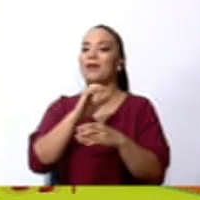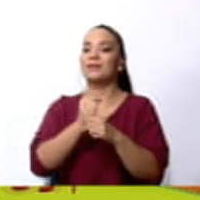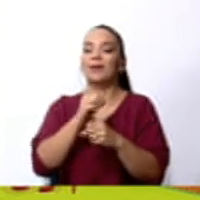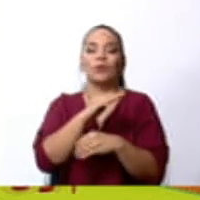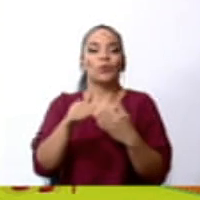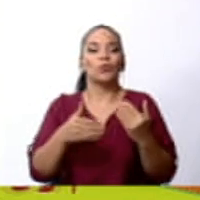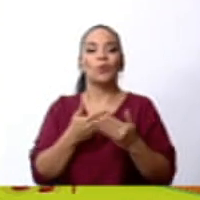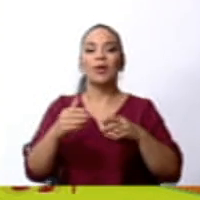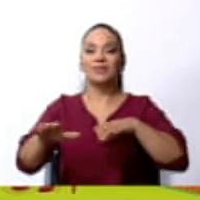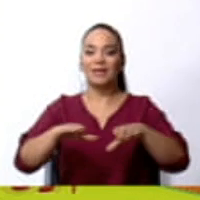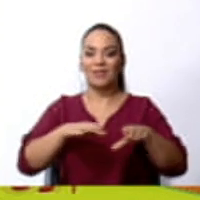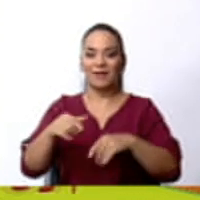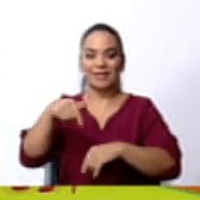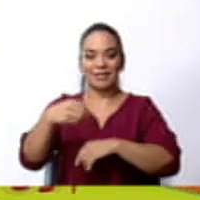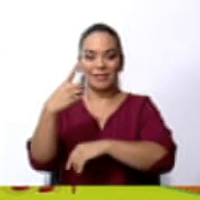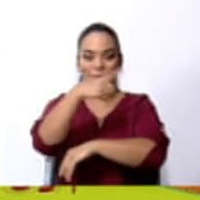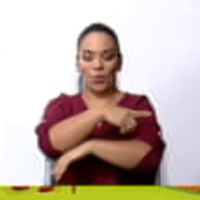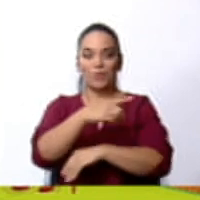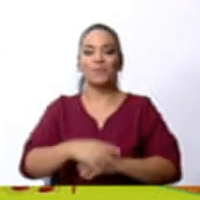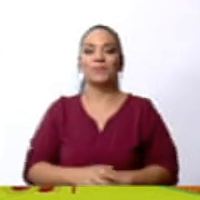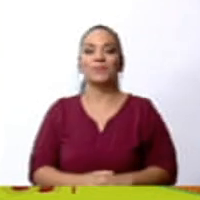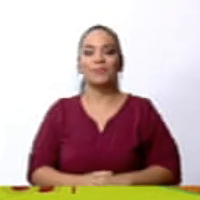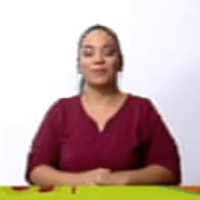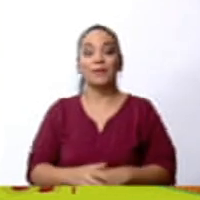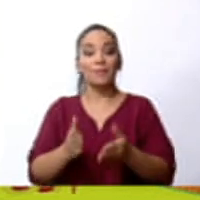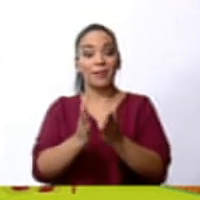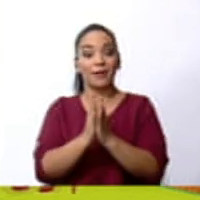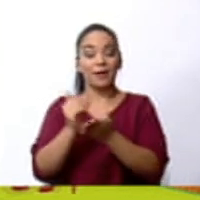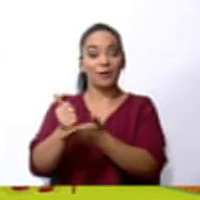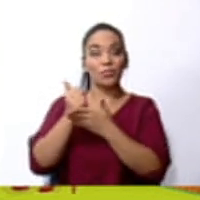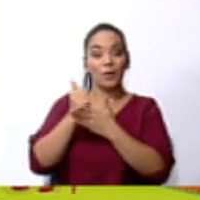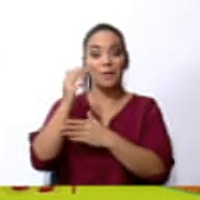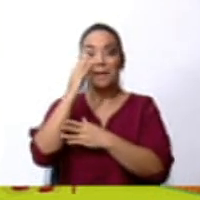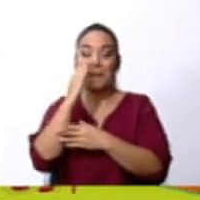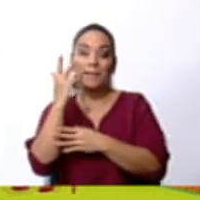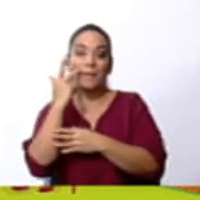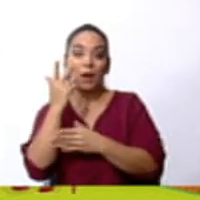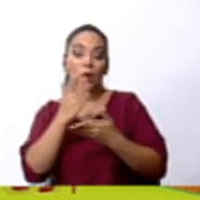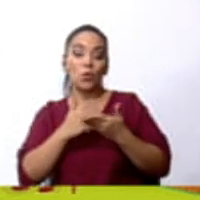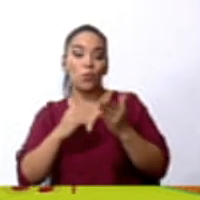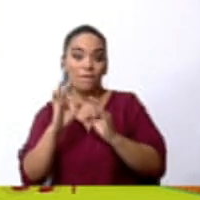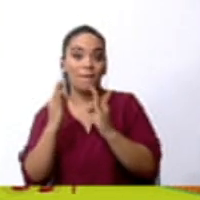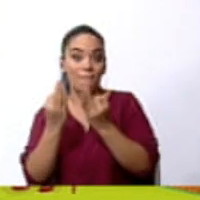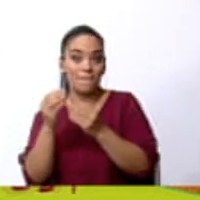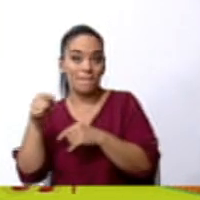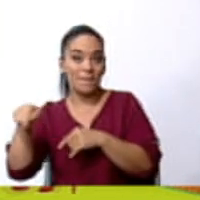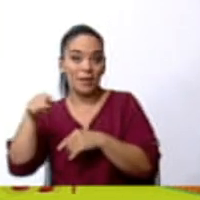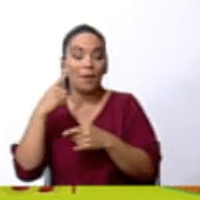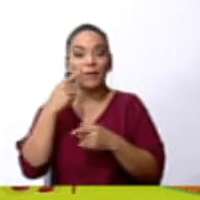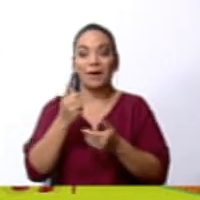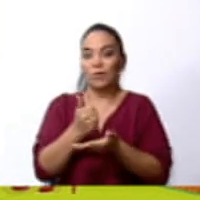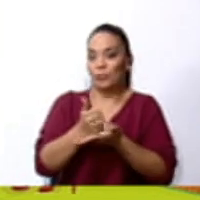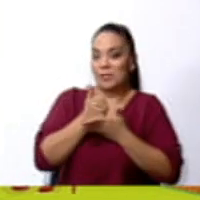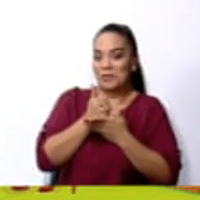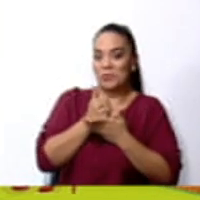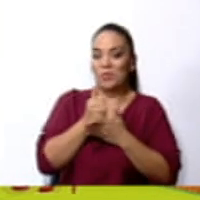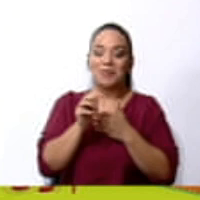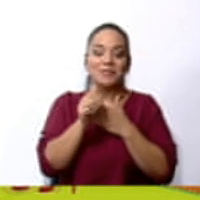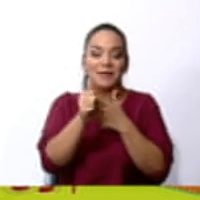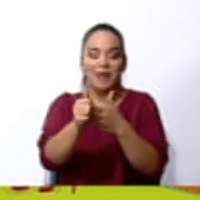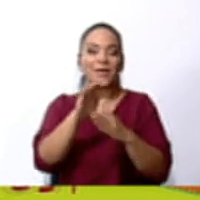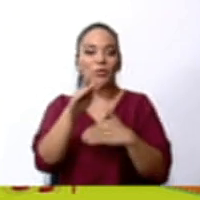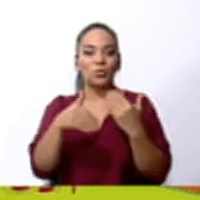todas las actividades del día de hoy. Podemos pedir ayuda a mamá, a papá o a algún familiar para que nos puedan guiar también en todas